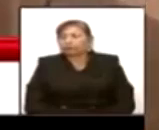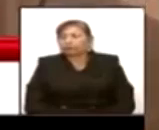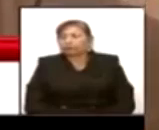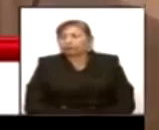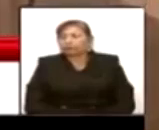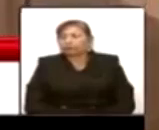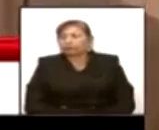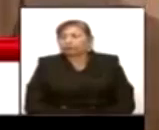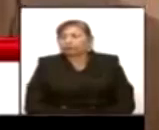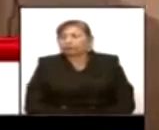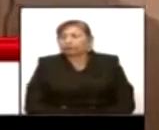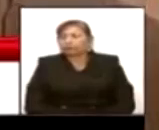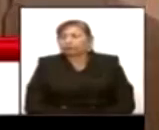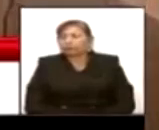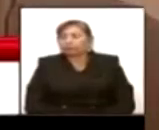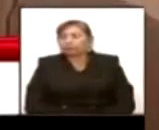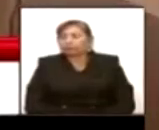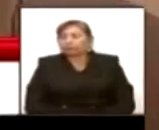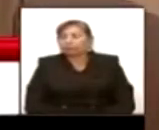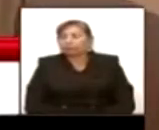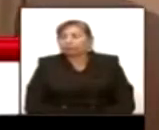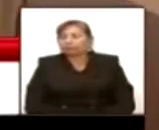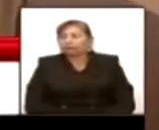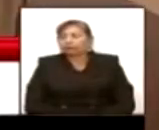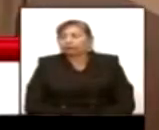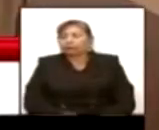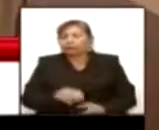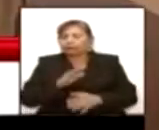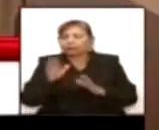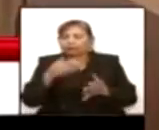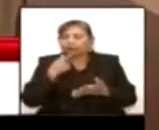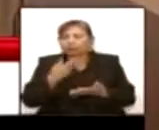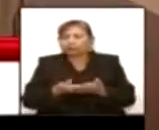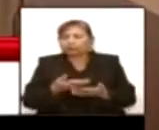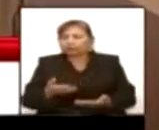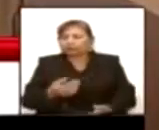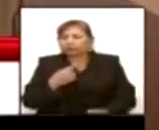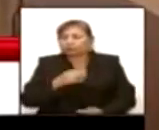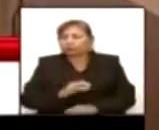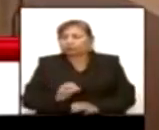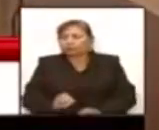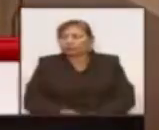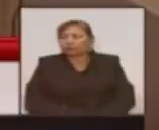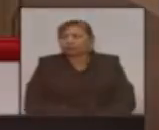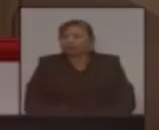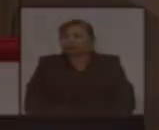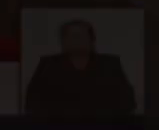Eso es todo lo que tengo que decir. Gracias.